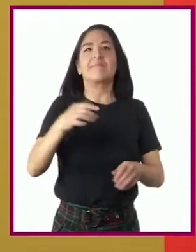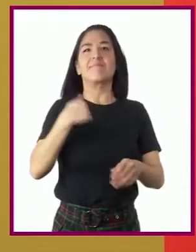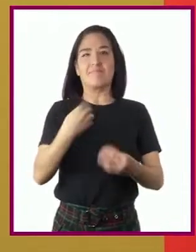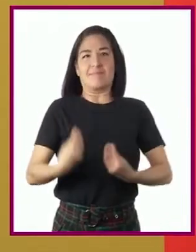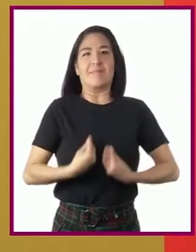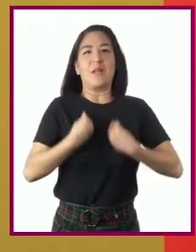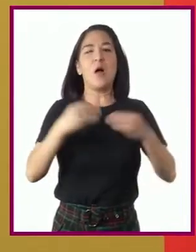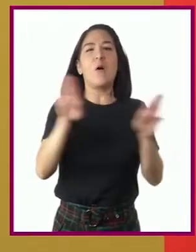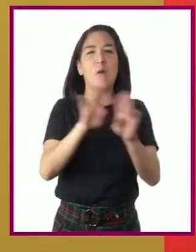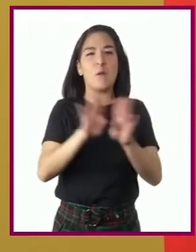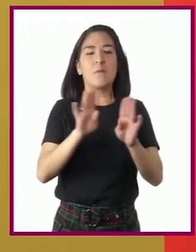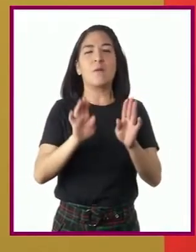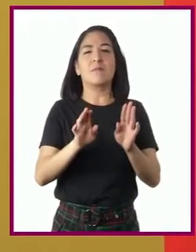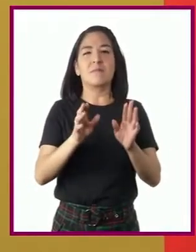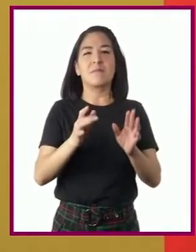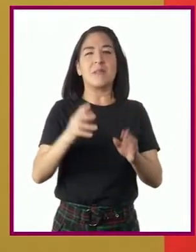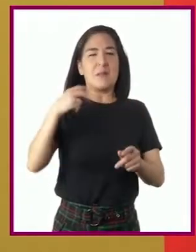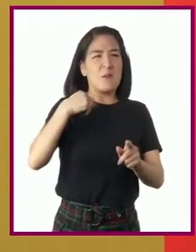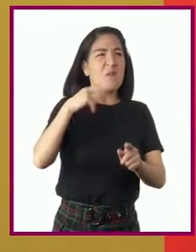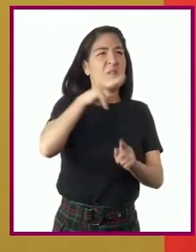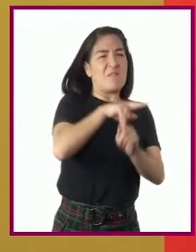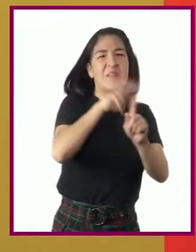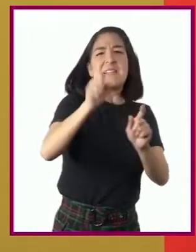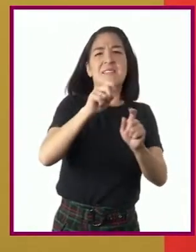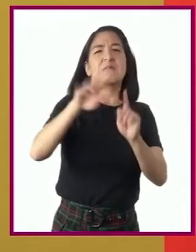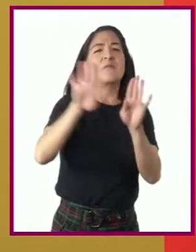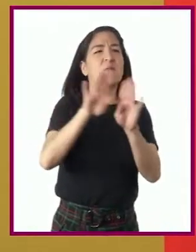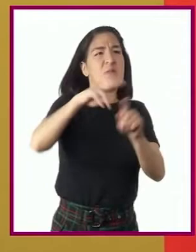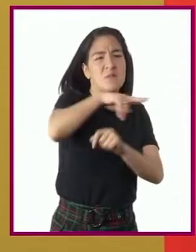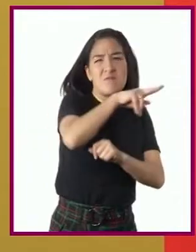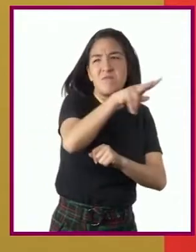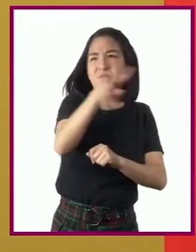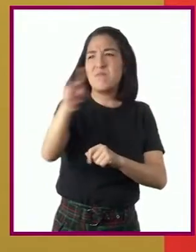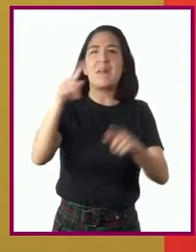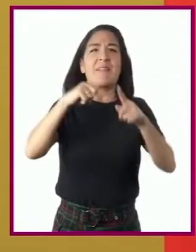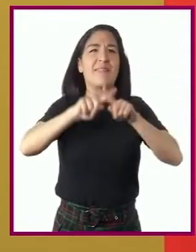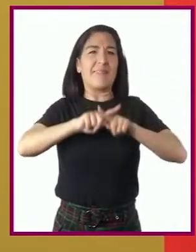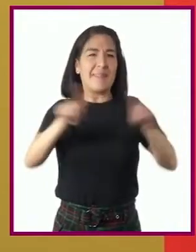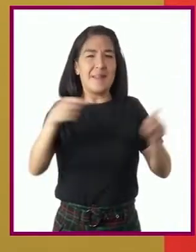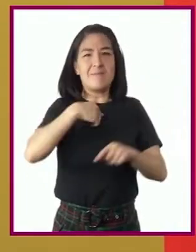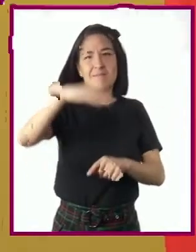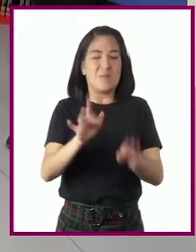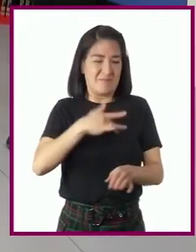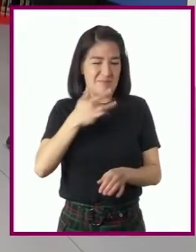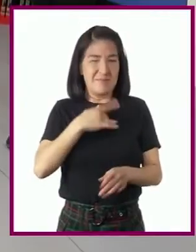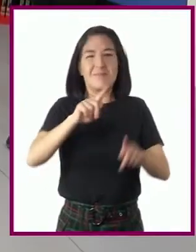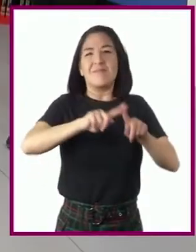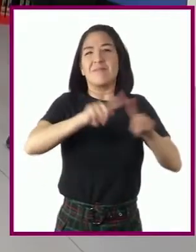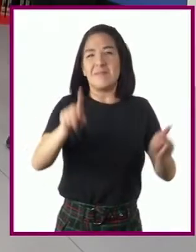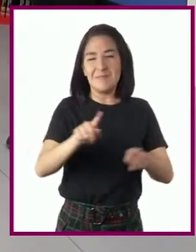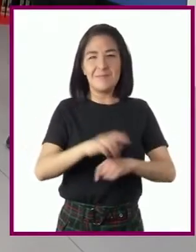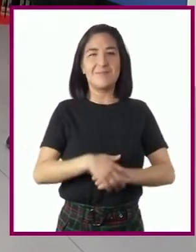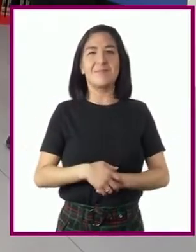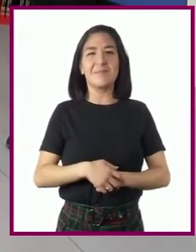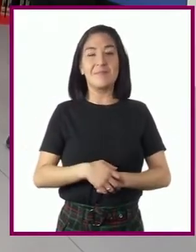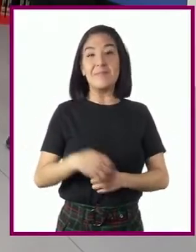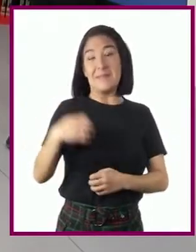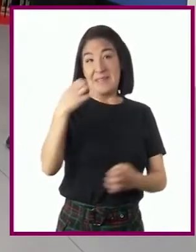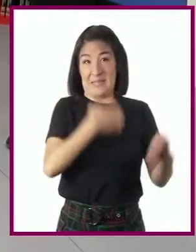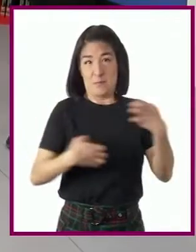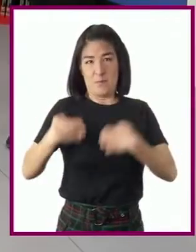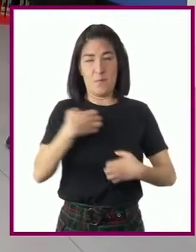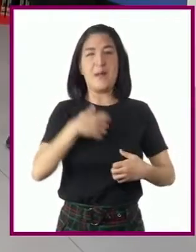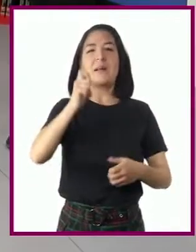incluso otorgarle una perspectiva distinta a la situación en la que nos encontramos. Las emociones